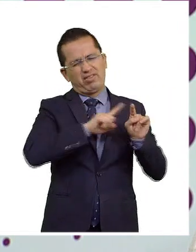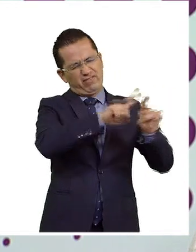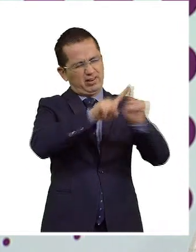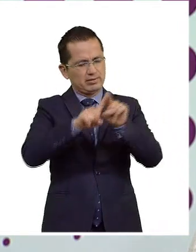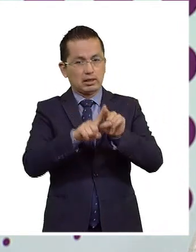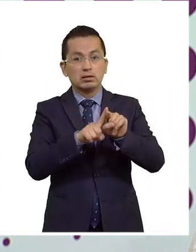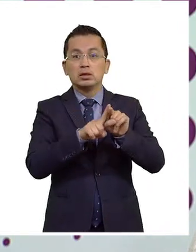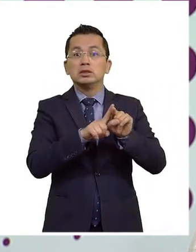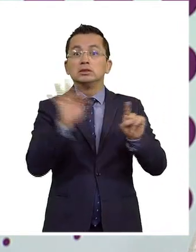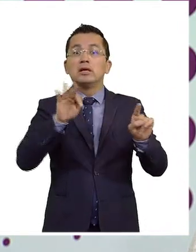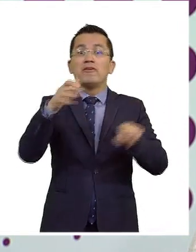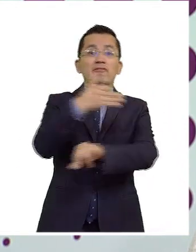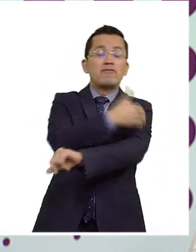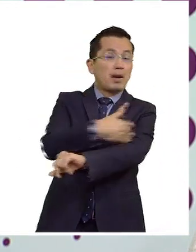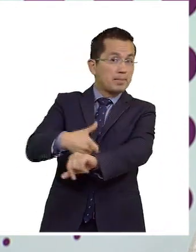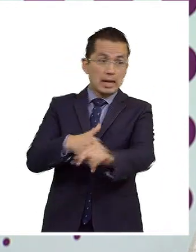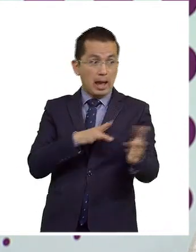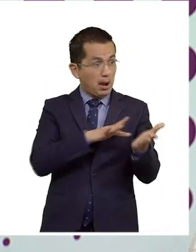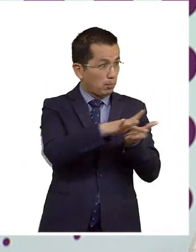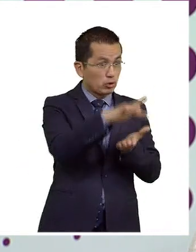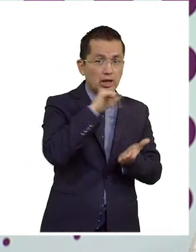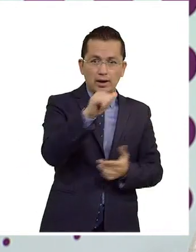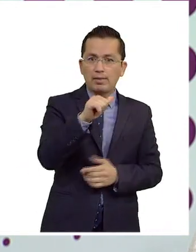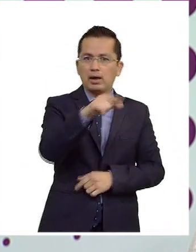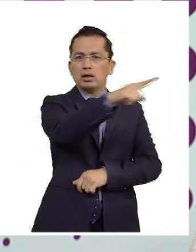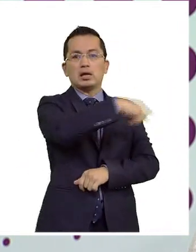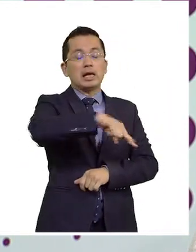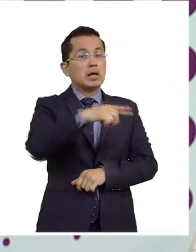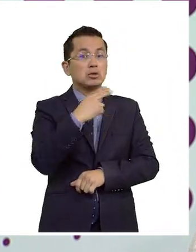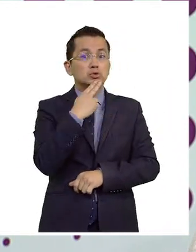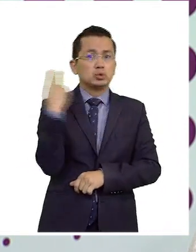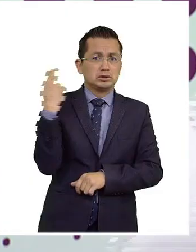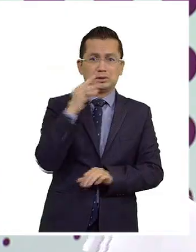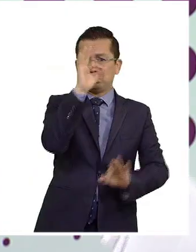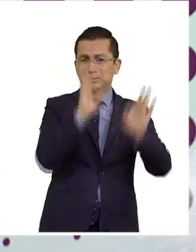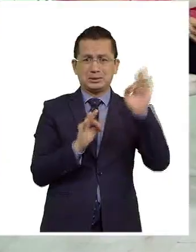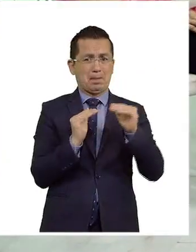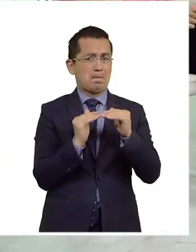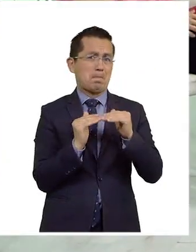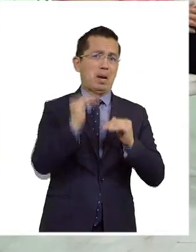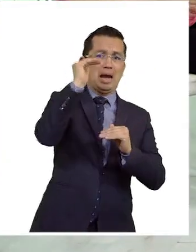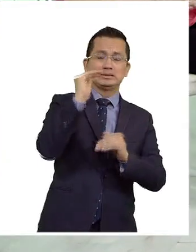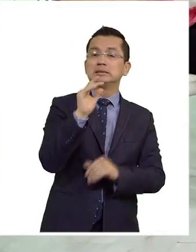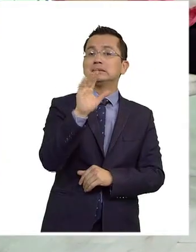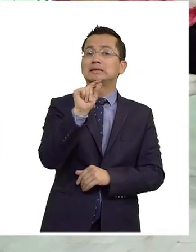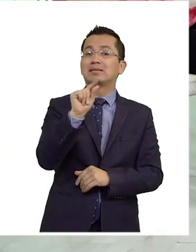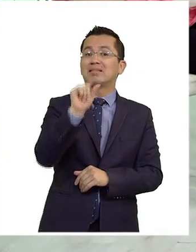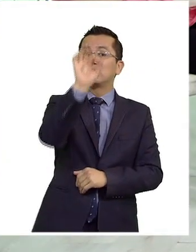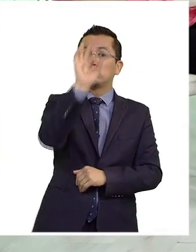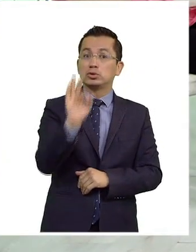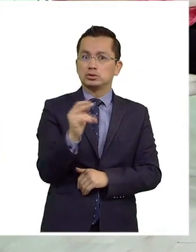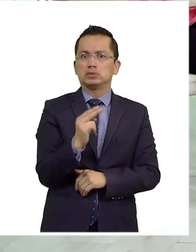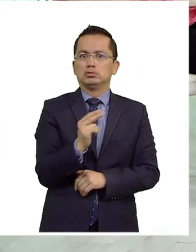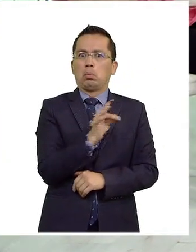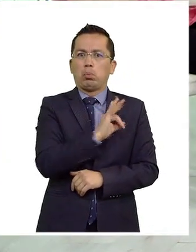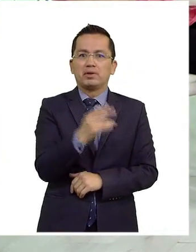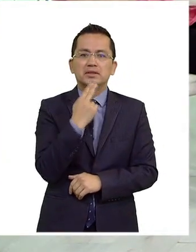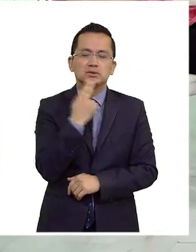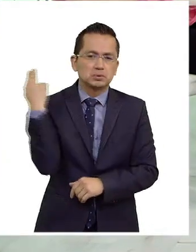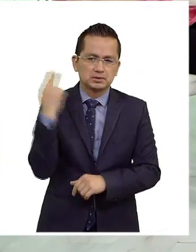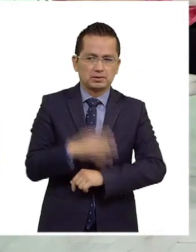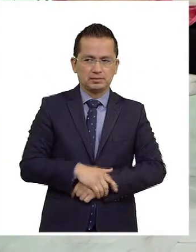por sus familias, aumenta hasta un 70%. Pues es que imagínate, yo lo que pienso, a veces ha